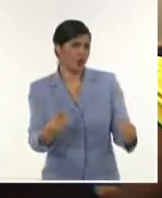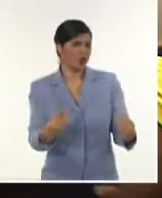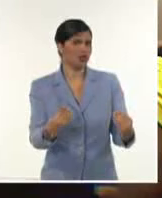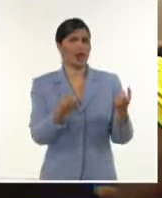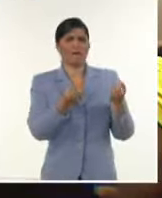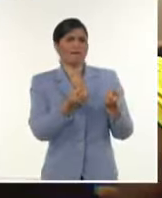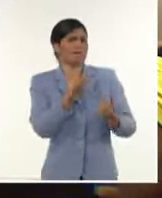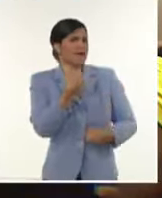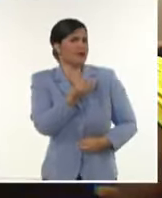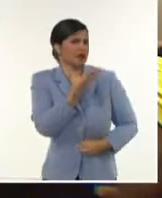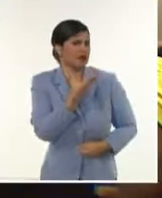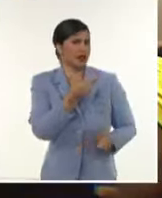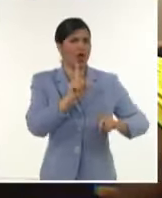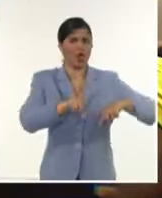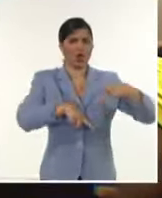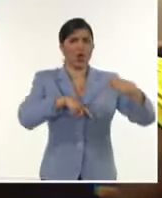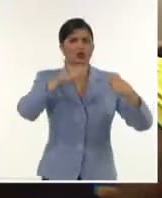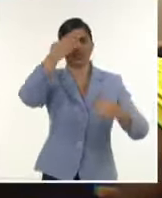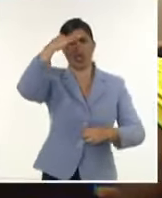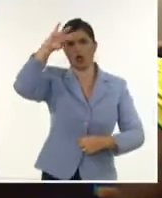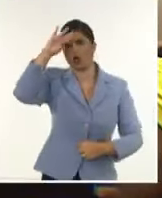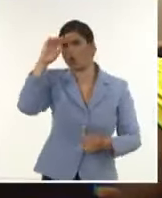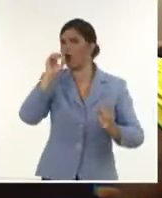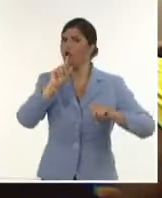en jóvenes que...